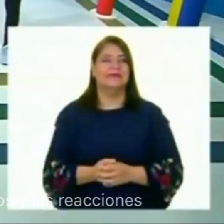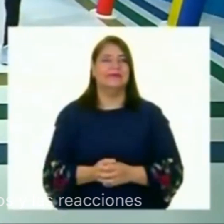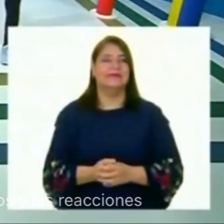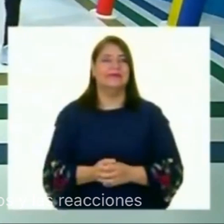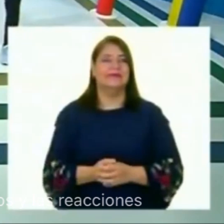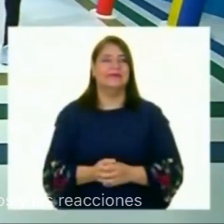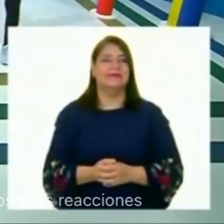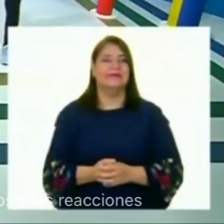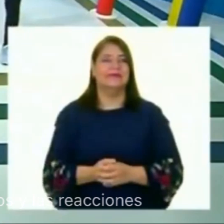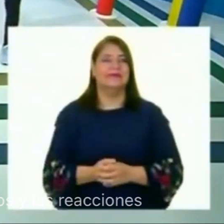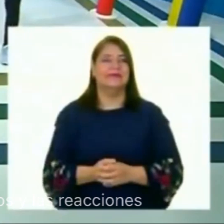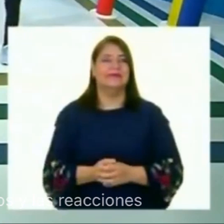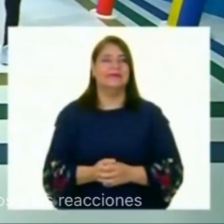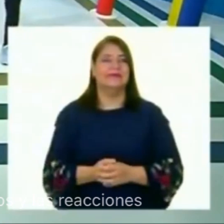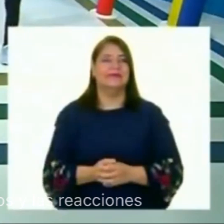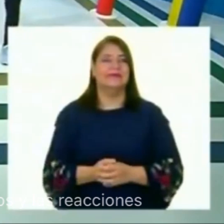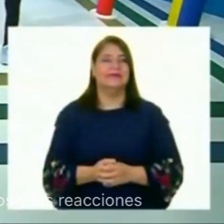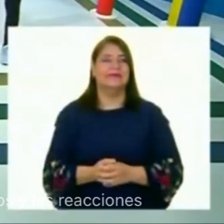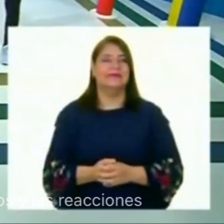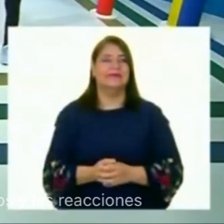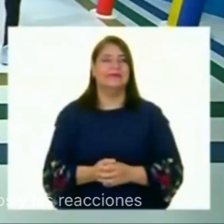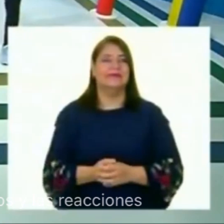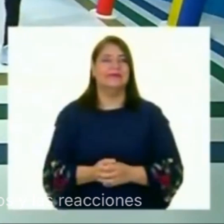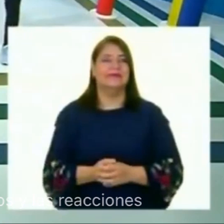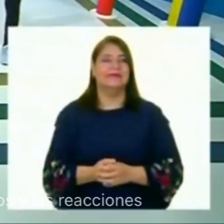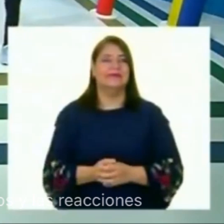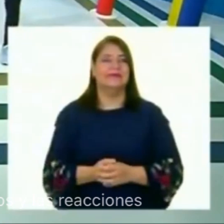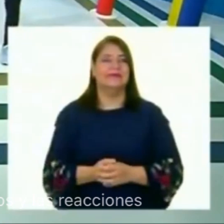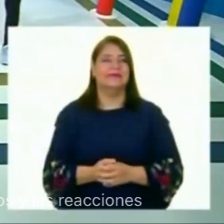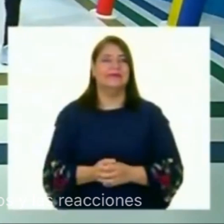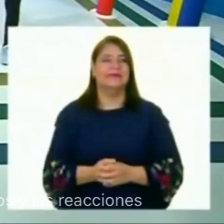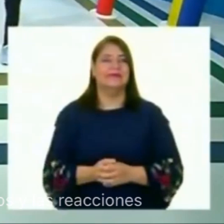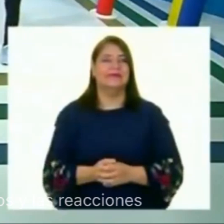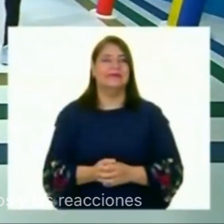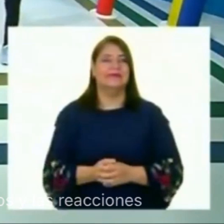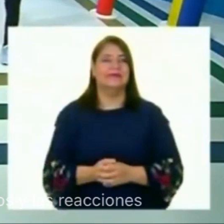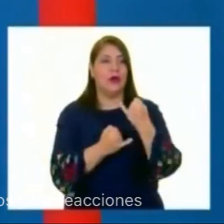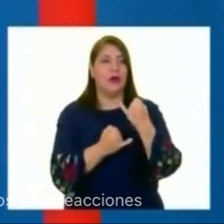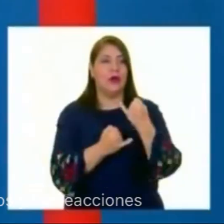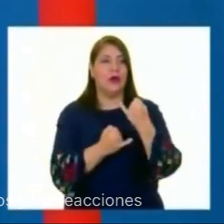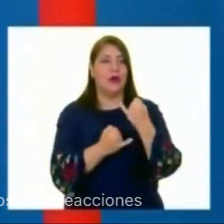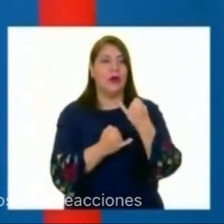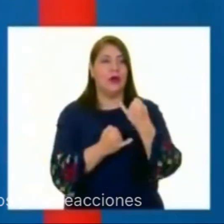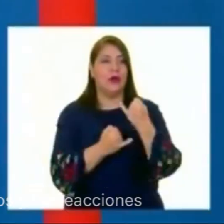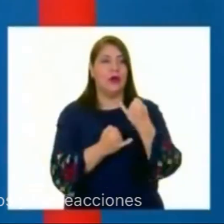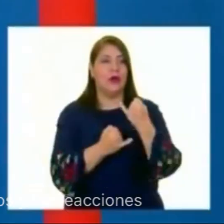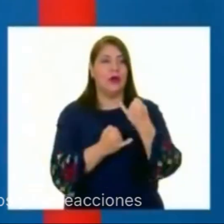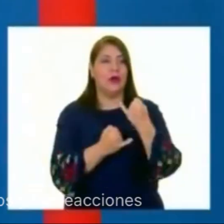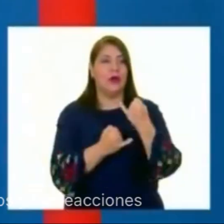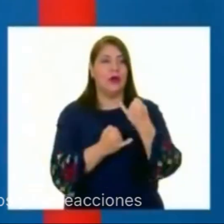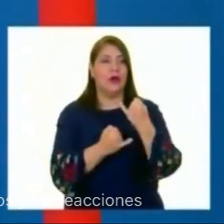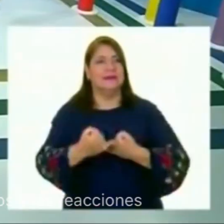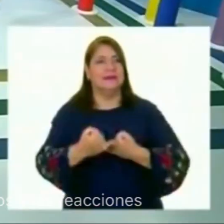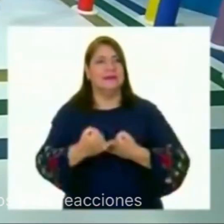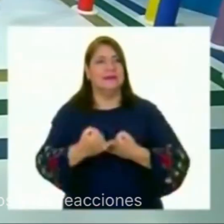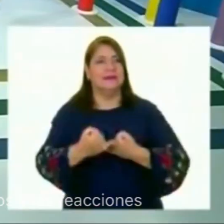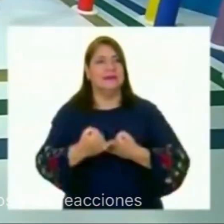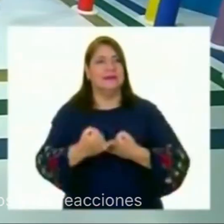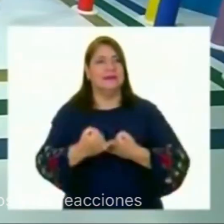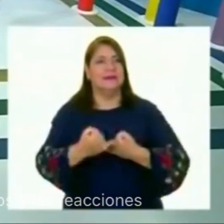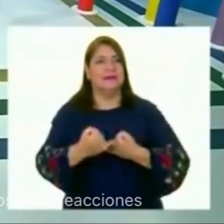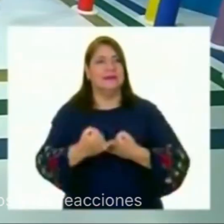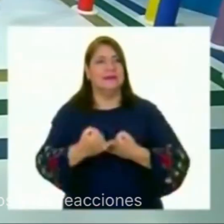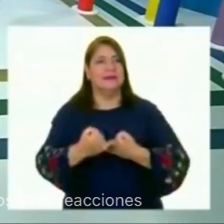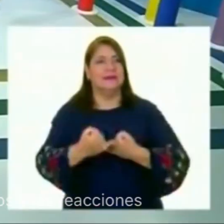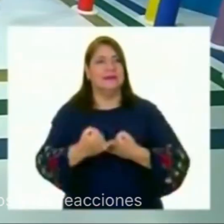peligro y hacer buen uso del material, además de tener a la mano tu agua para hidratarte. El primer juego se llama el tacón. Para eso marca un